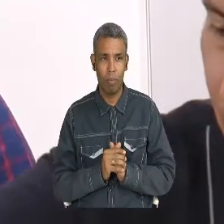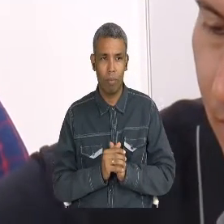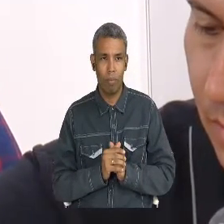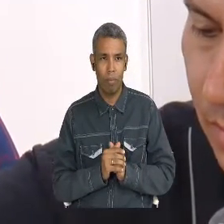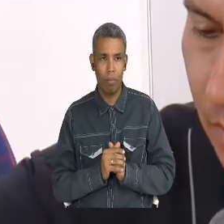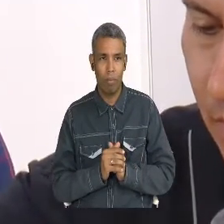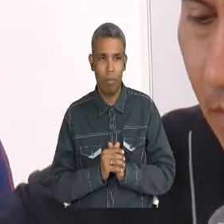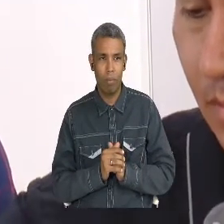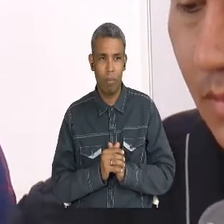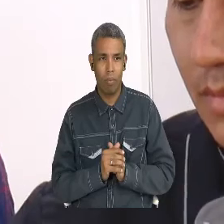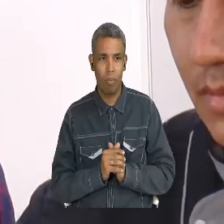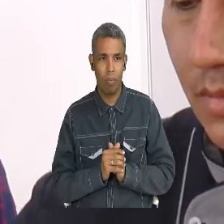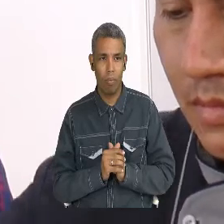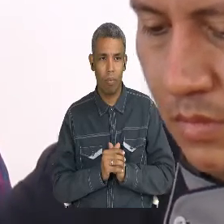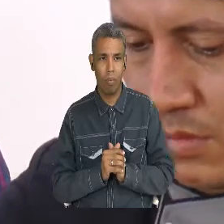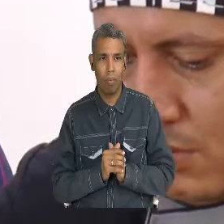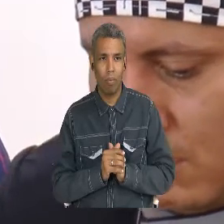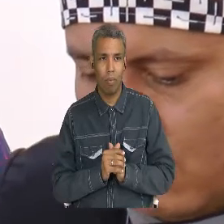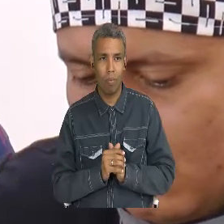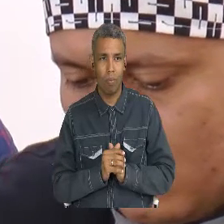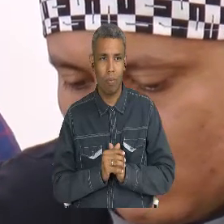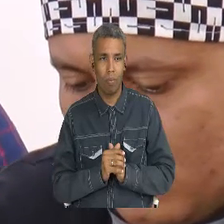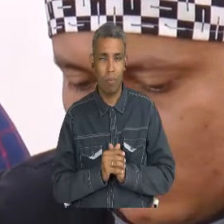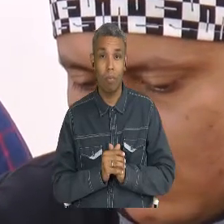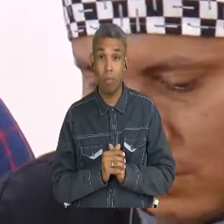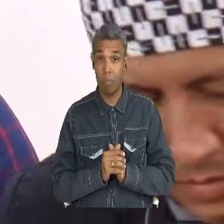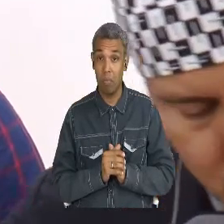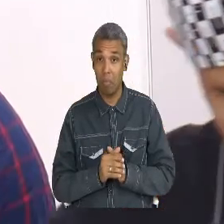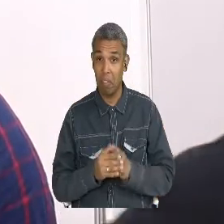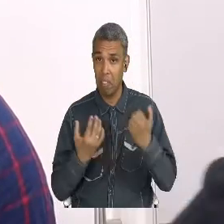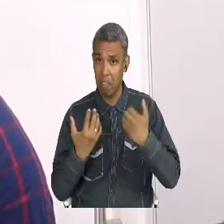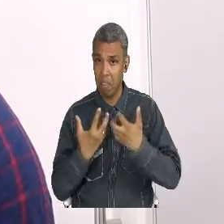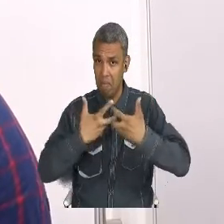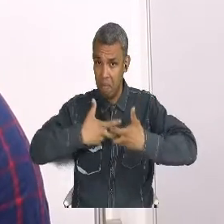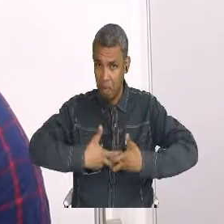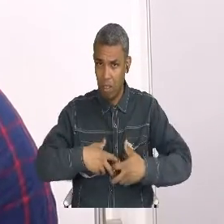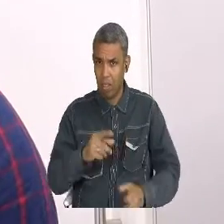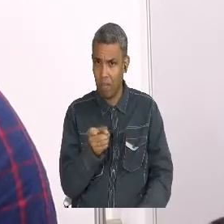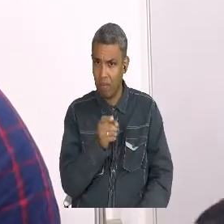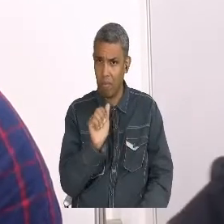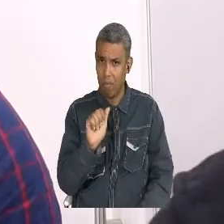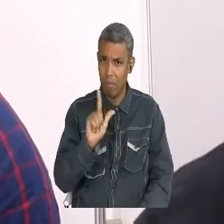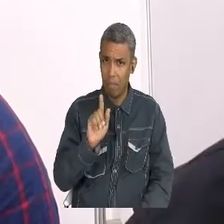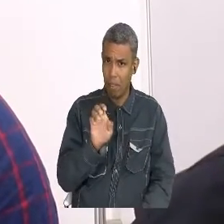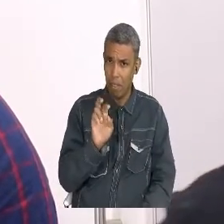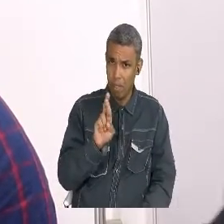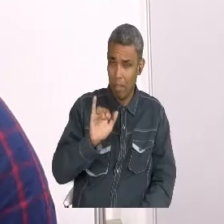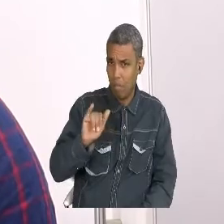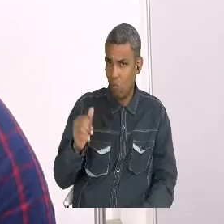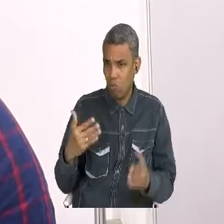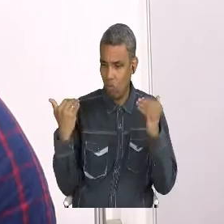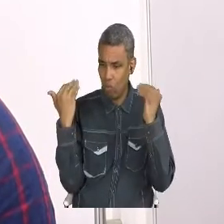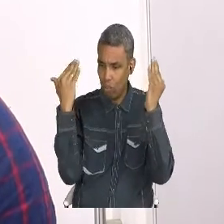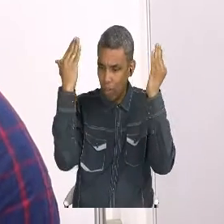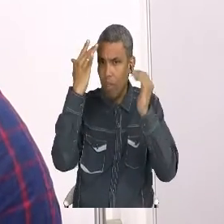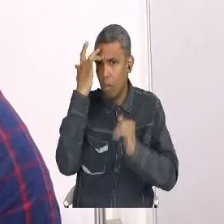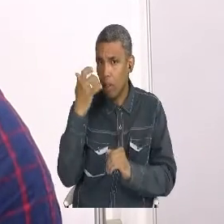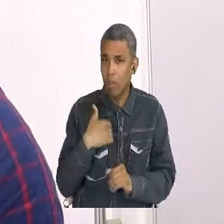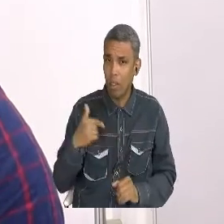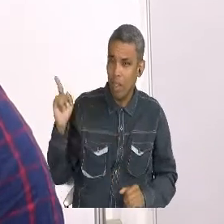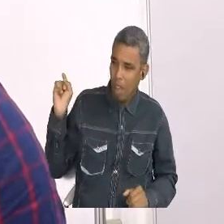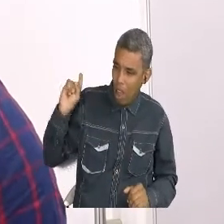se den bastante beneficios para la empresa. Okay. ¿Sí? Los beneficios se han visto porque pues, es una empresa que ha durado,